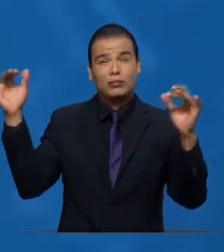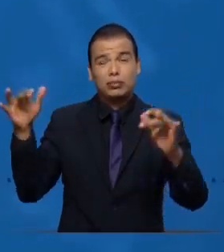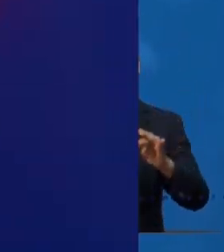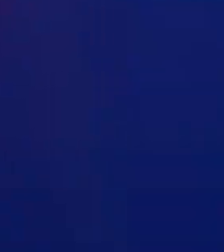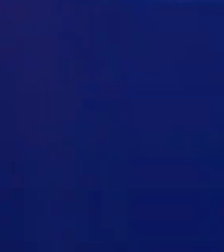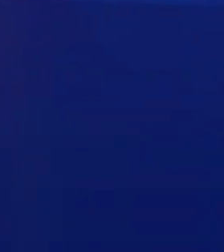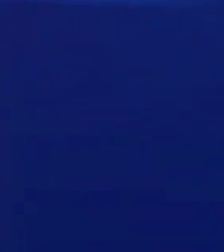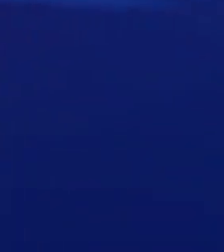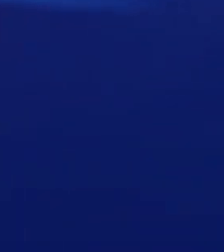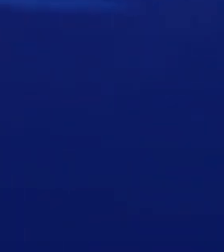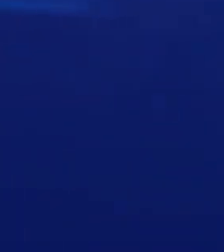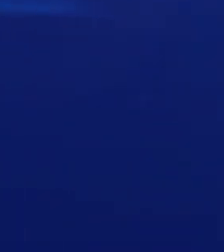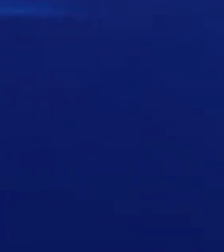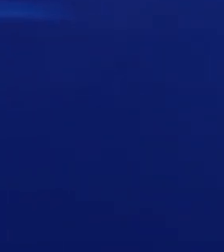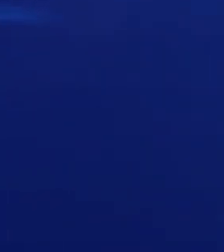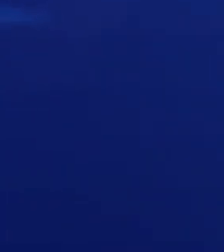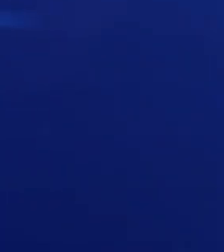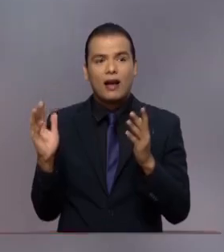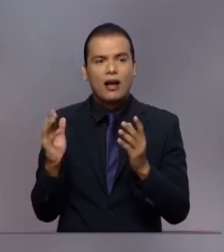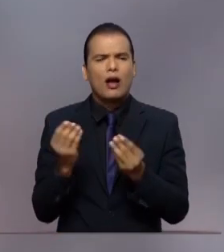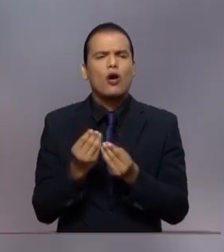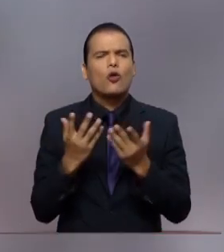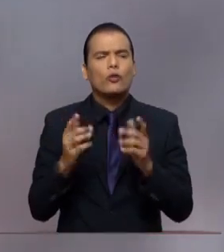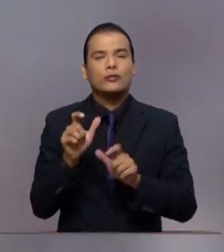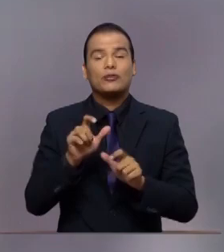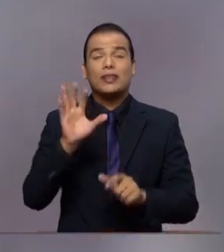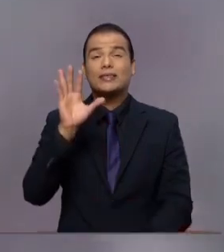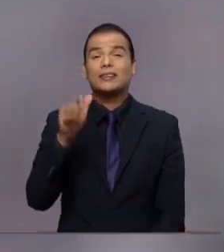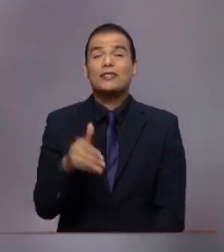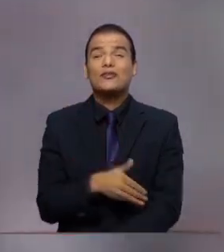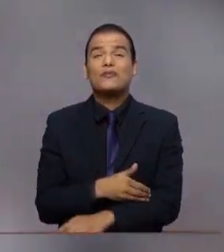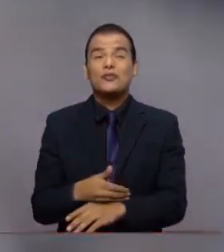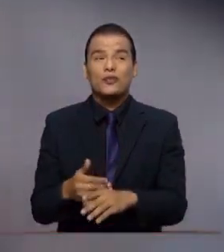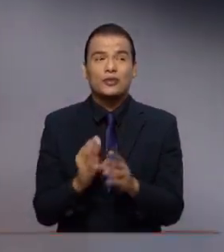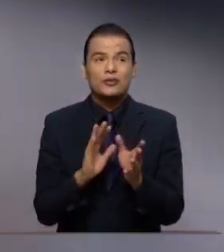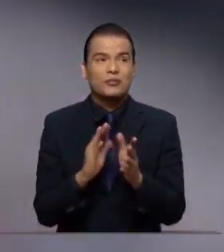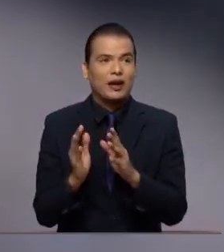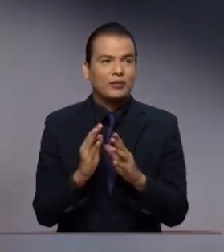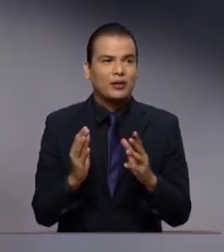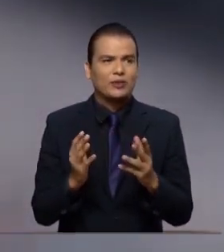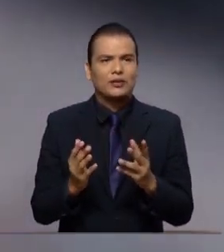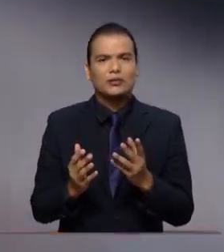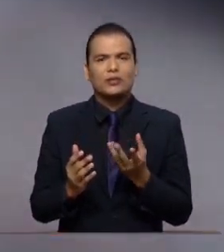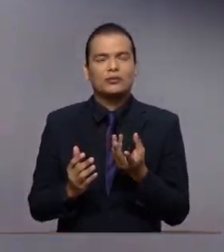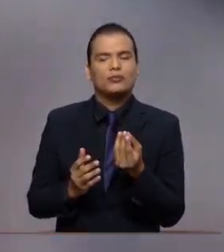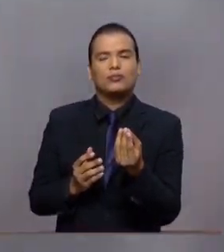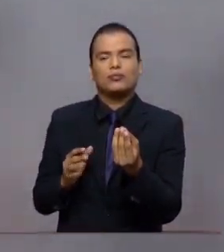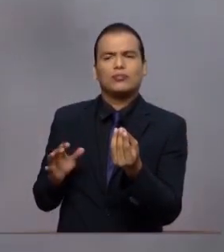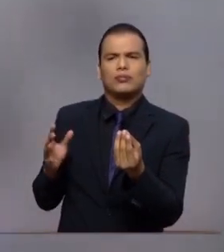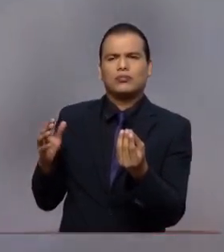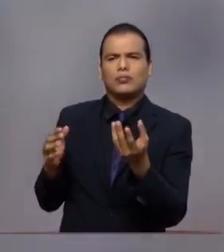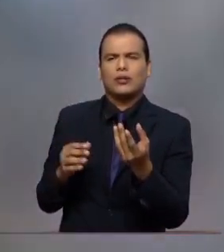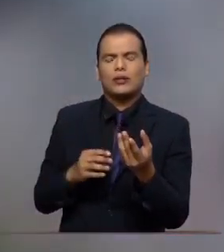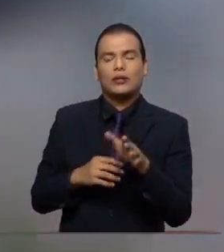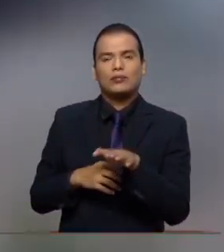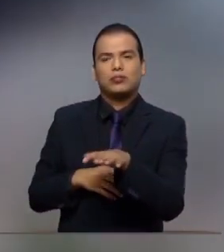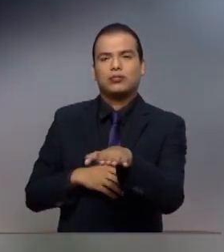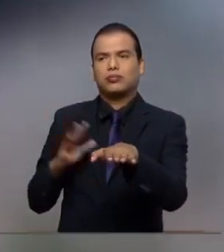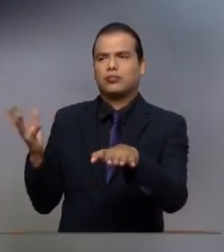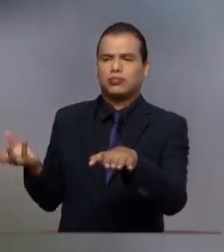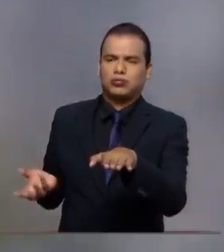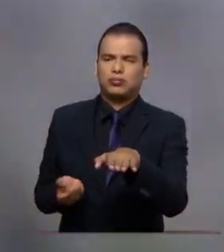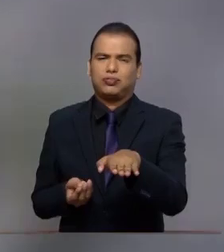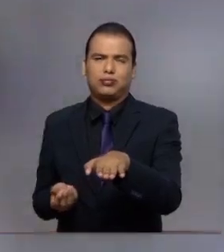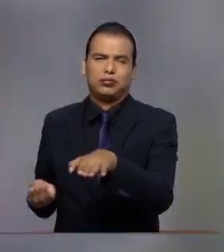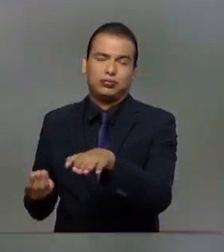aficionados. Un mar celeste los recibió desde su llegada al aeropuerto y durante el recorrido por Buenos Aires con la intención de pasar por el